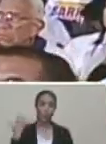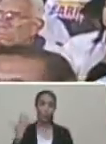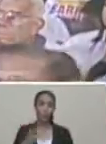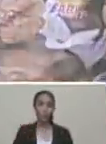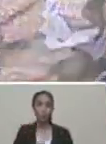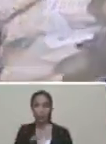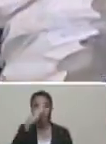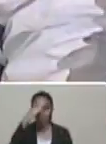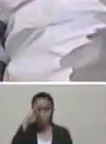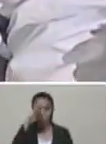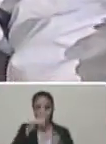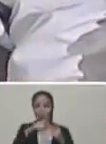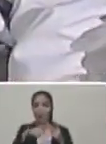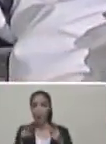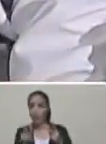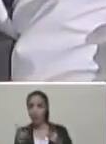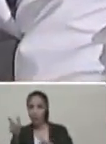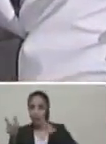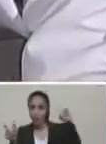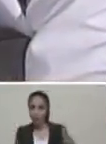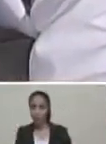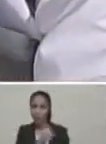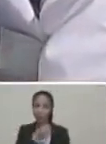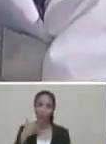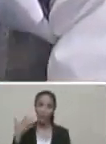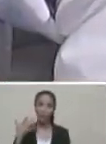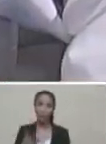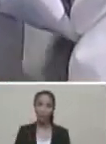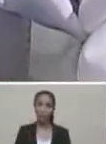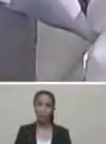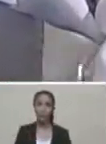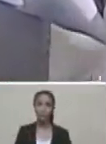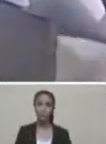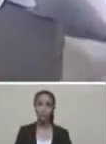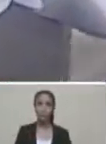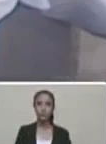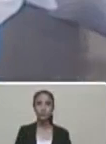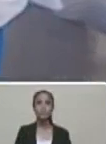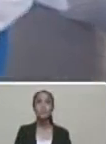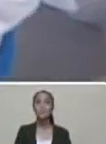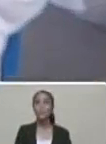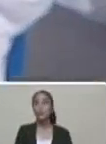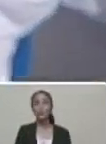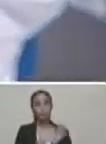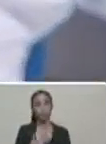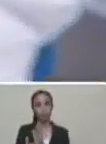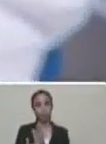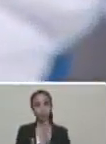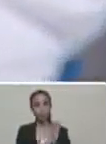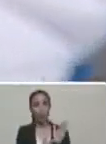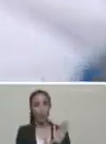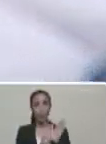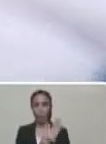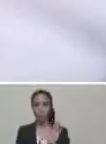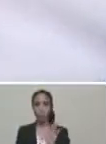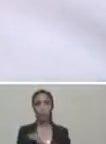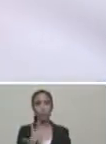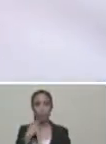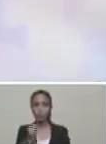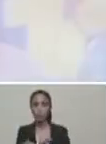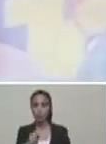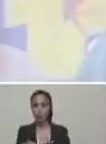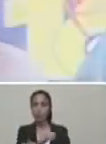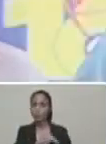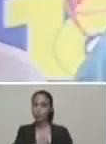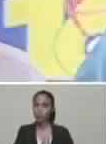cubanos y venezolanos. Y tiene que ser ejemplo para el mundo de que sí es posible, de